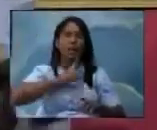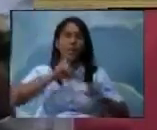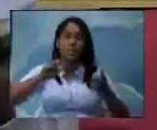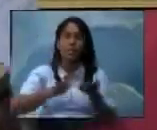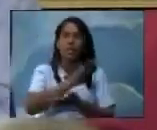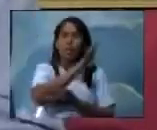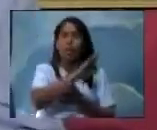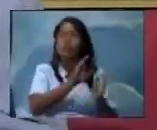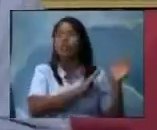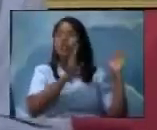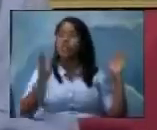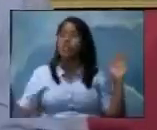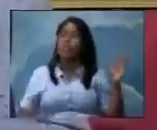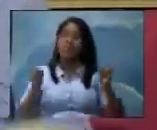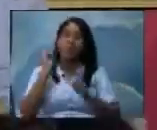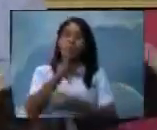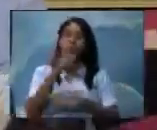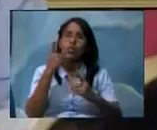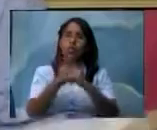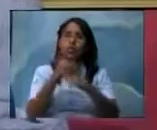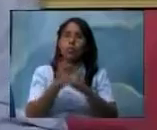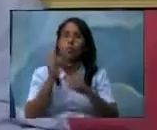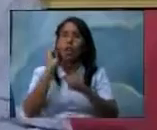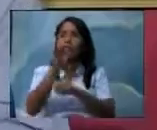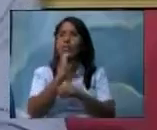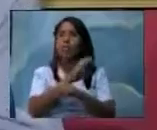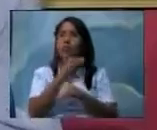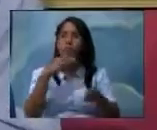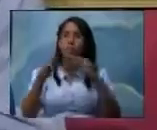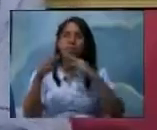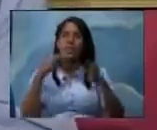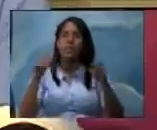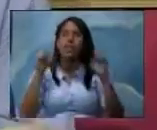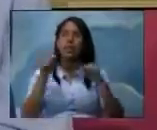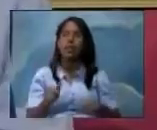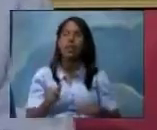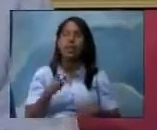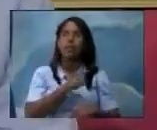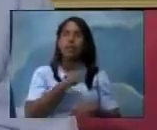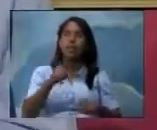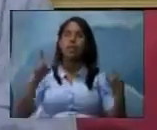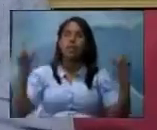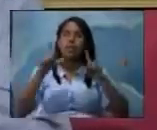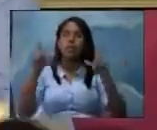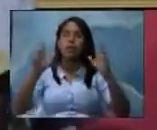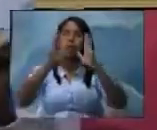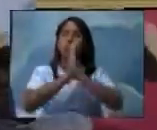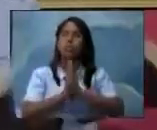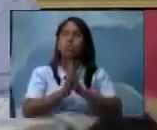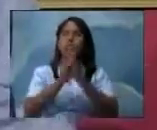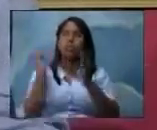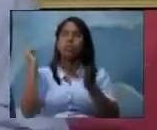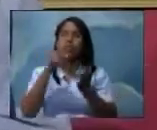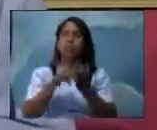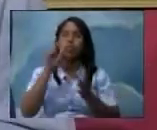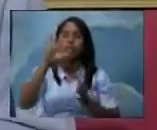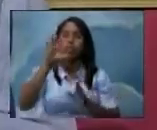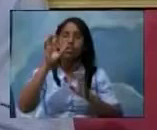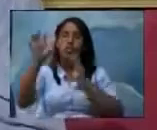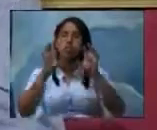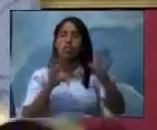Y Cristo envió a sus discípulos a llevar el mensaje. Y hoy, a través de estos matutinos, llegando a los